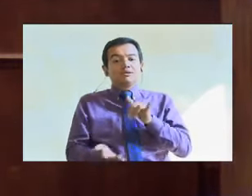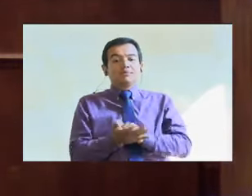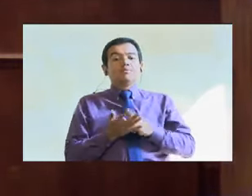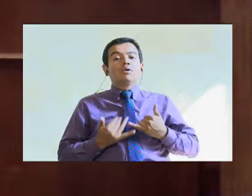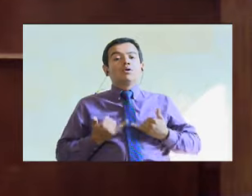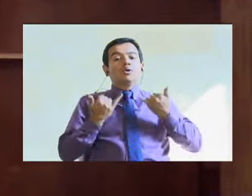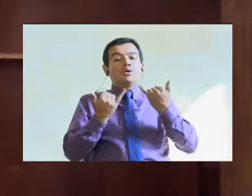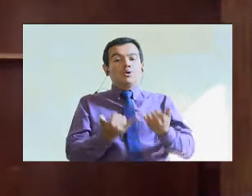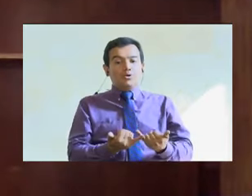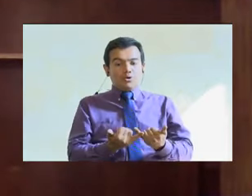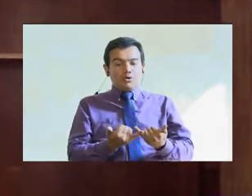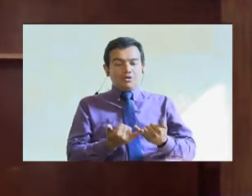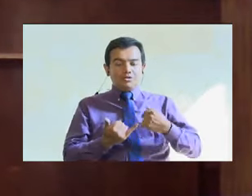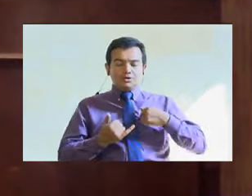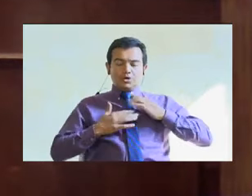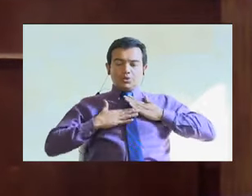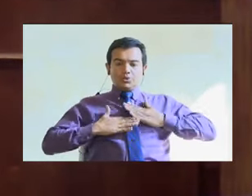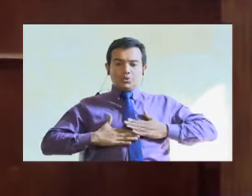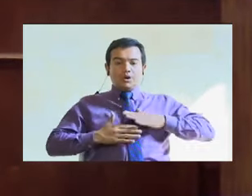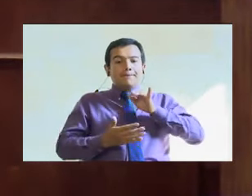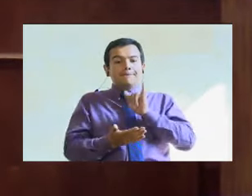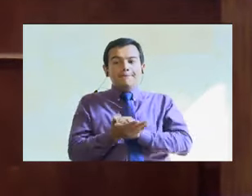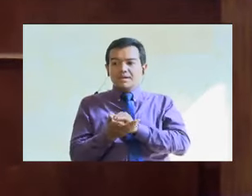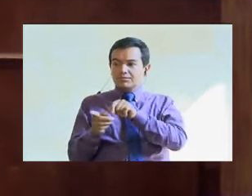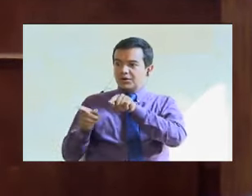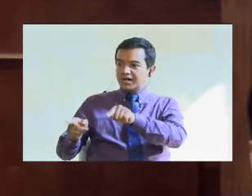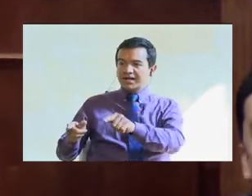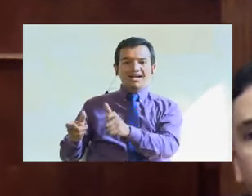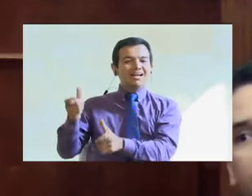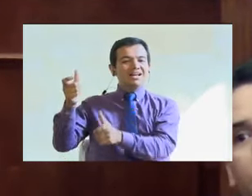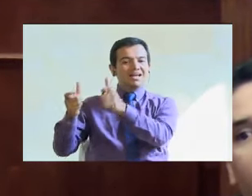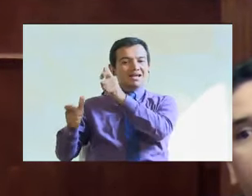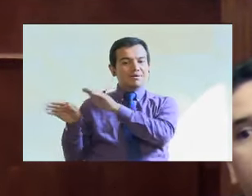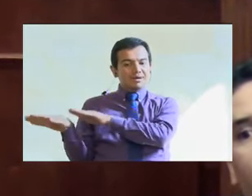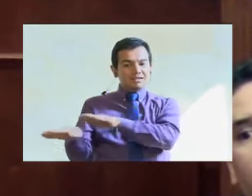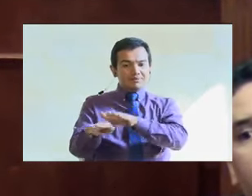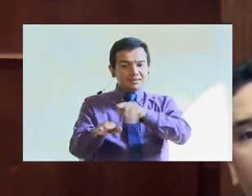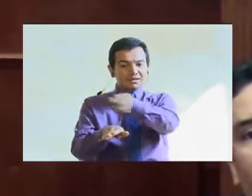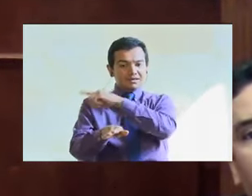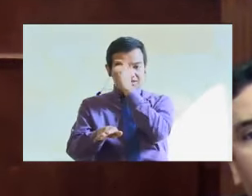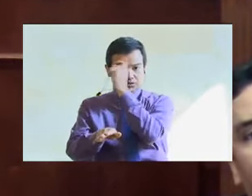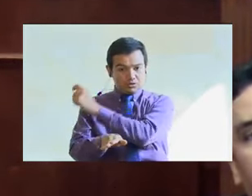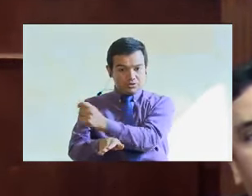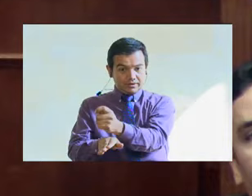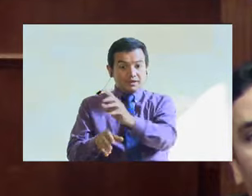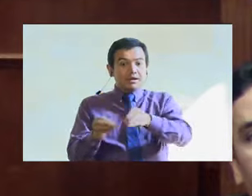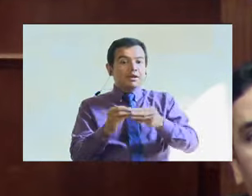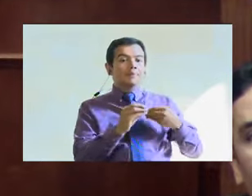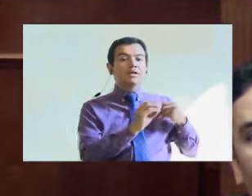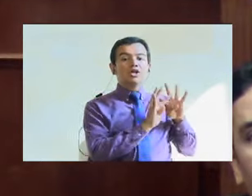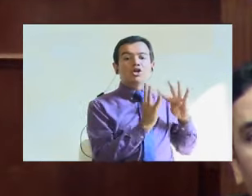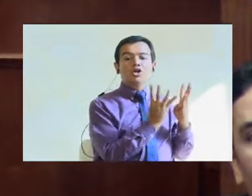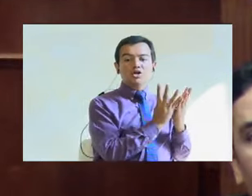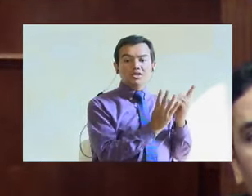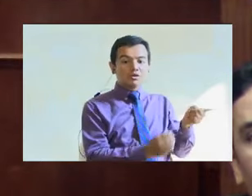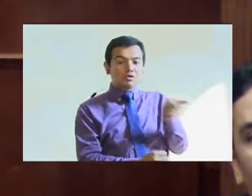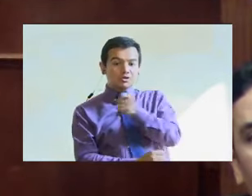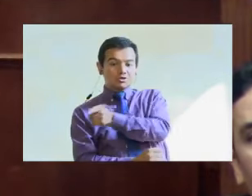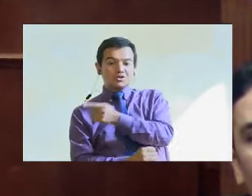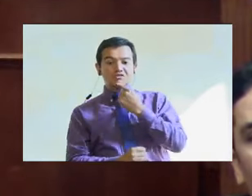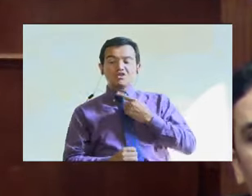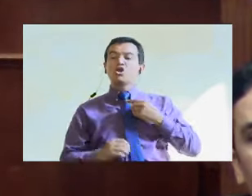hoy con satisfacción esta honorable cámara de representantes y el congreso puede decir que ha